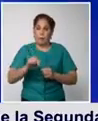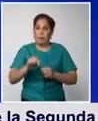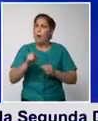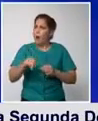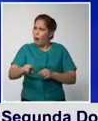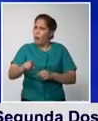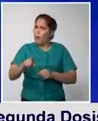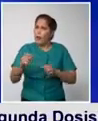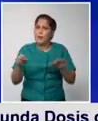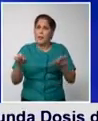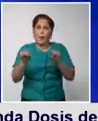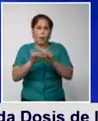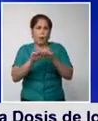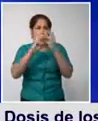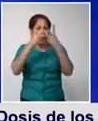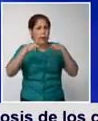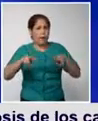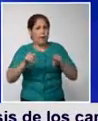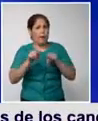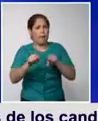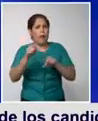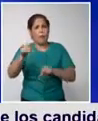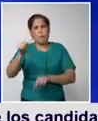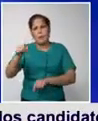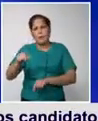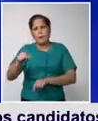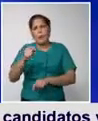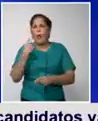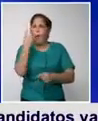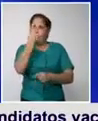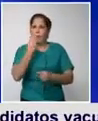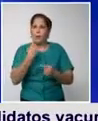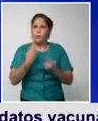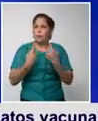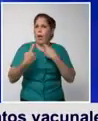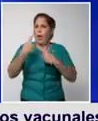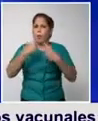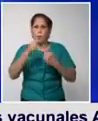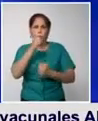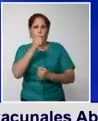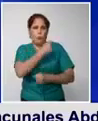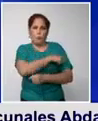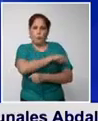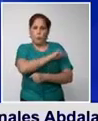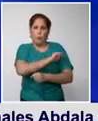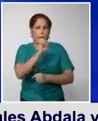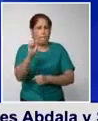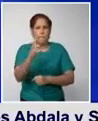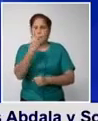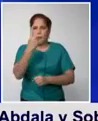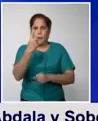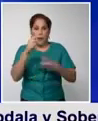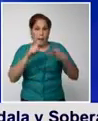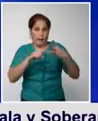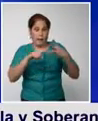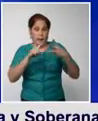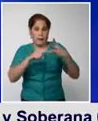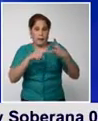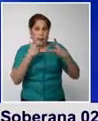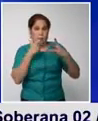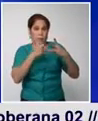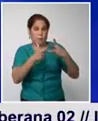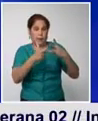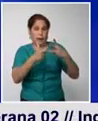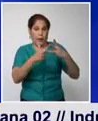se conectan algunos televidentes y nos realizan algunas interrogantes. La primera, la tercera dosis del esquema de